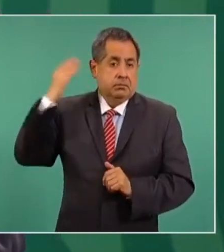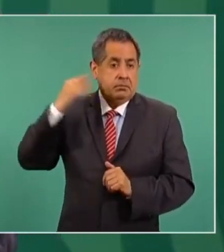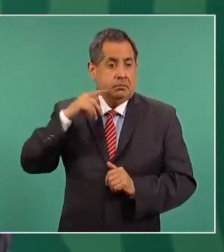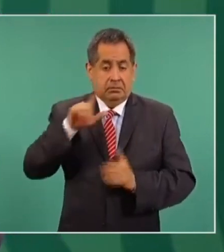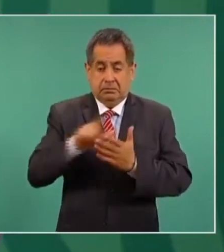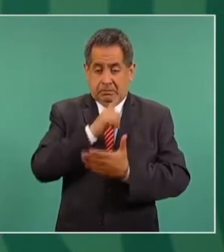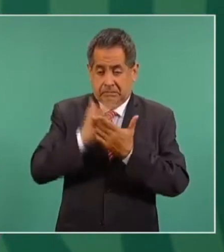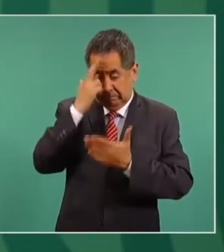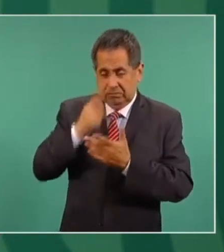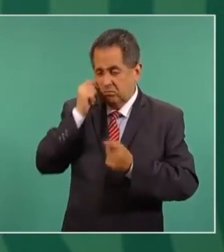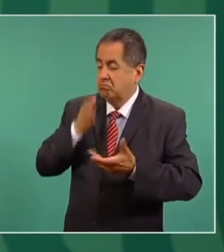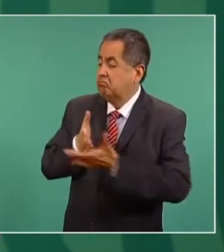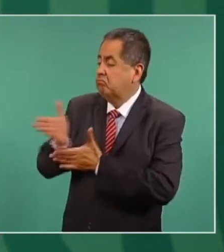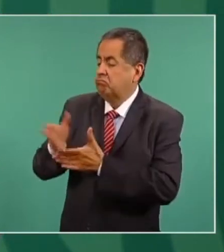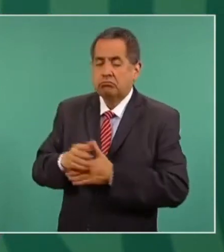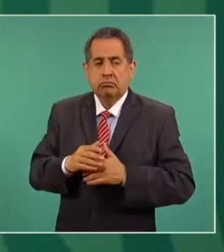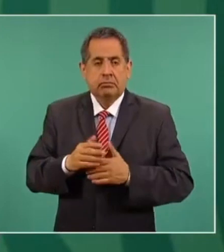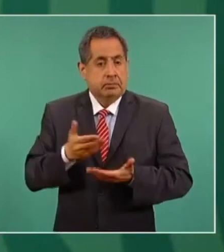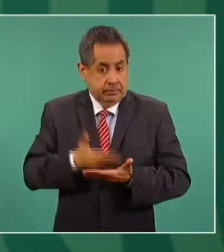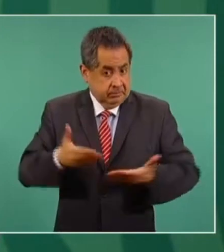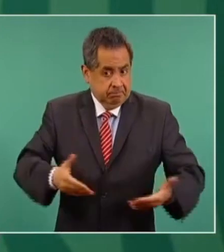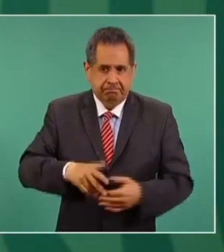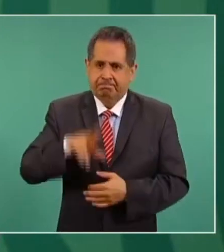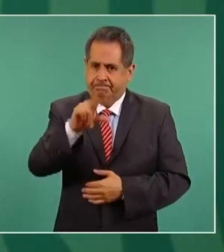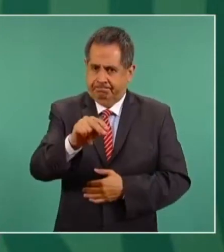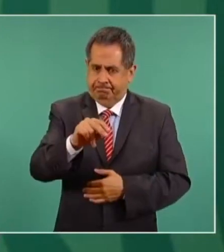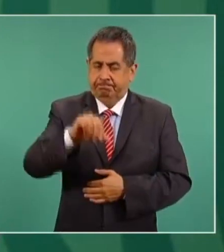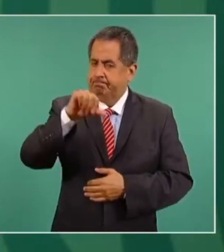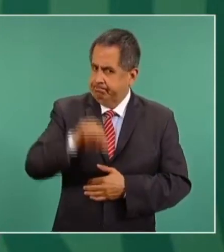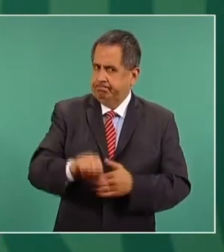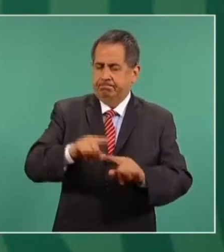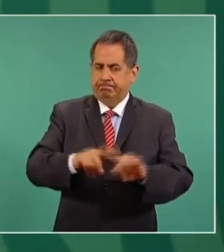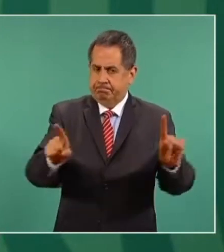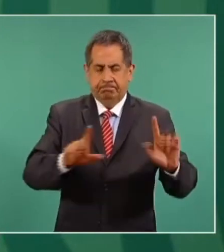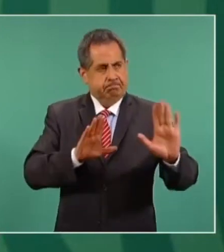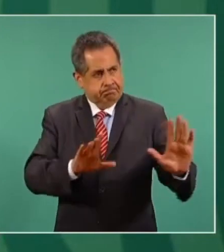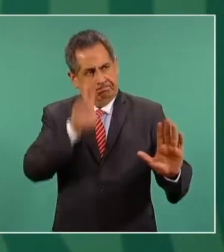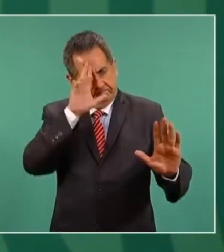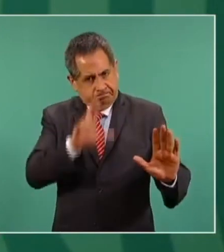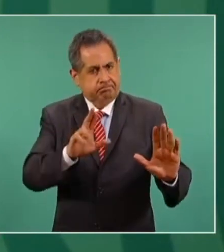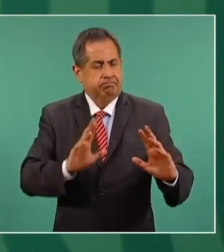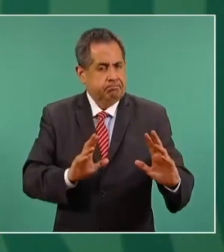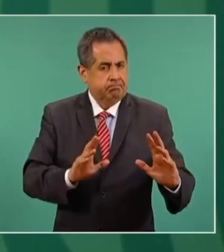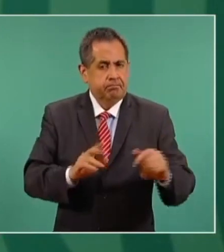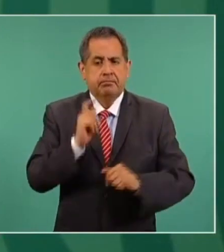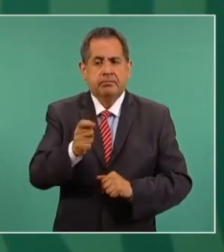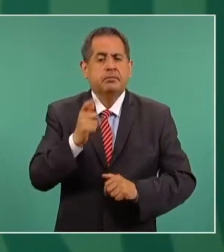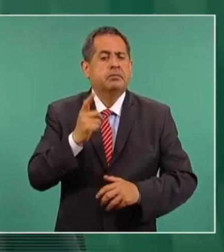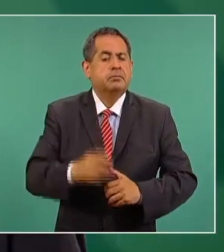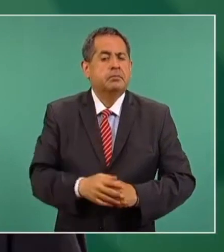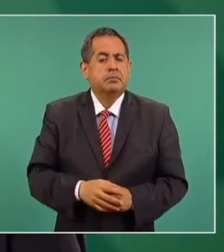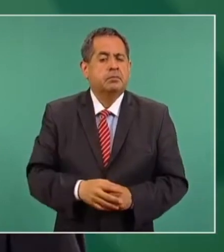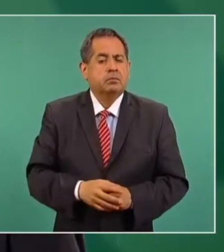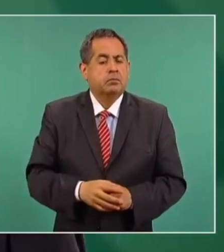en el Capitolio de Estados Unidos, expresó en redes sociales su más calurosa felicitación al nuevo presidente. Antes de la ceremonia, el